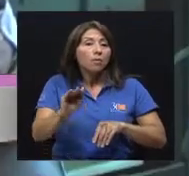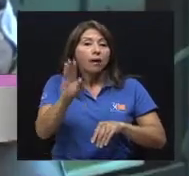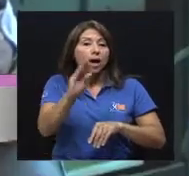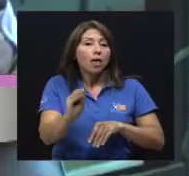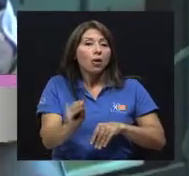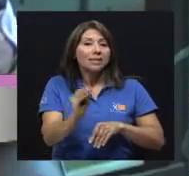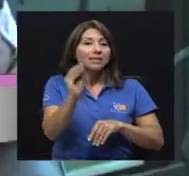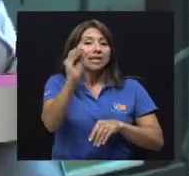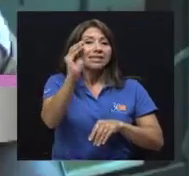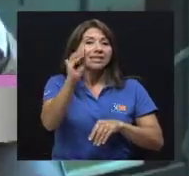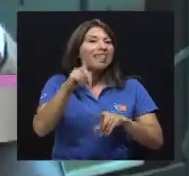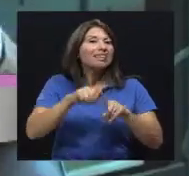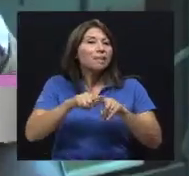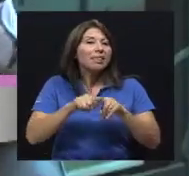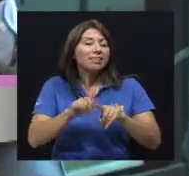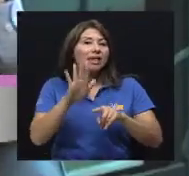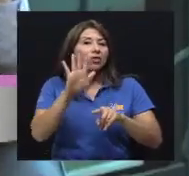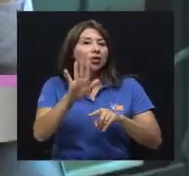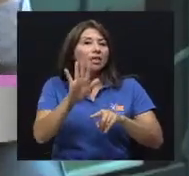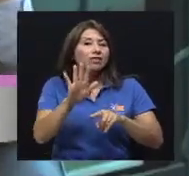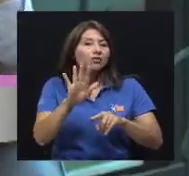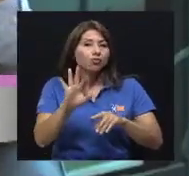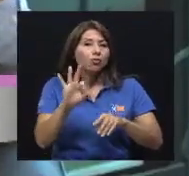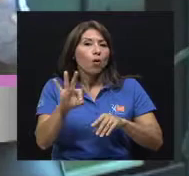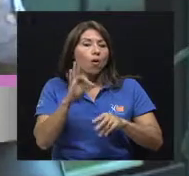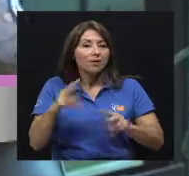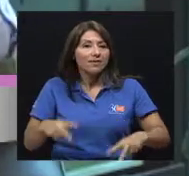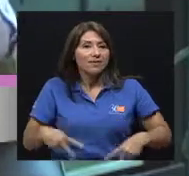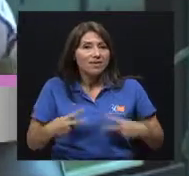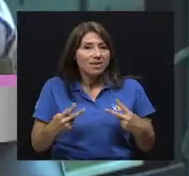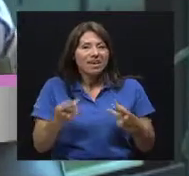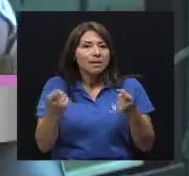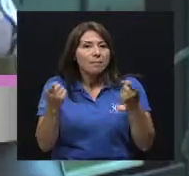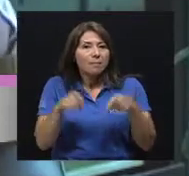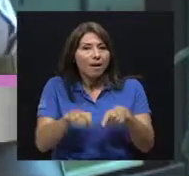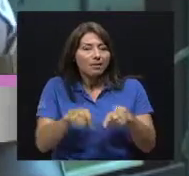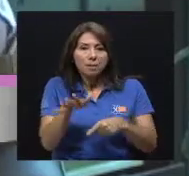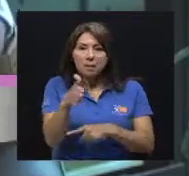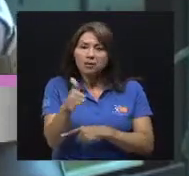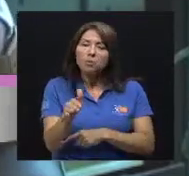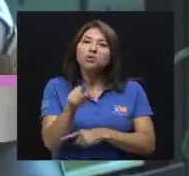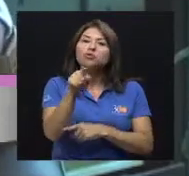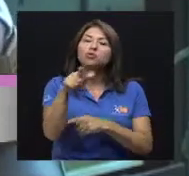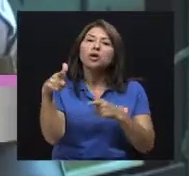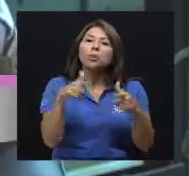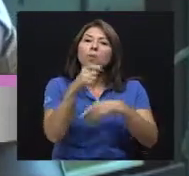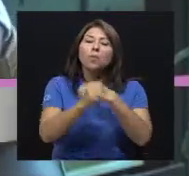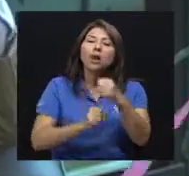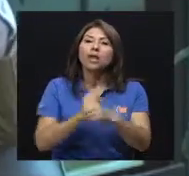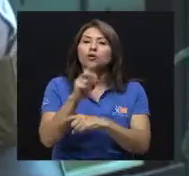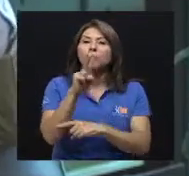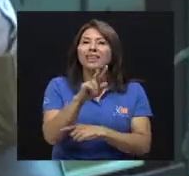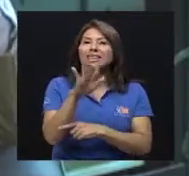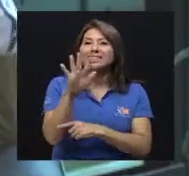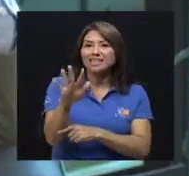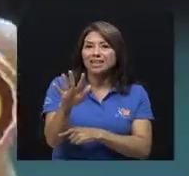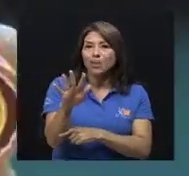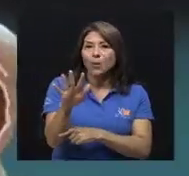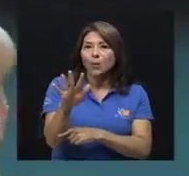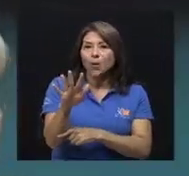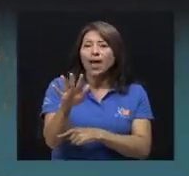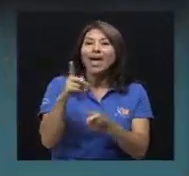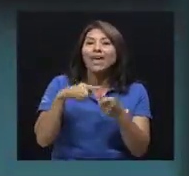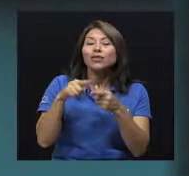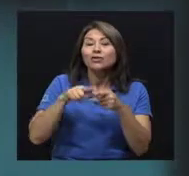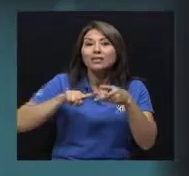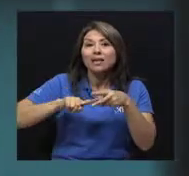años, entonces lo que sucede es que se empiezan a formar lo que se llaman estrías grasas, que son